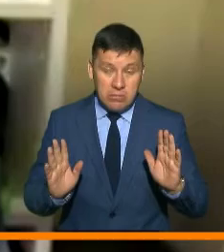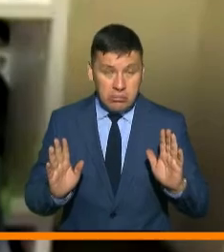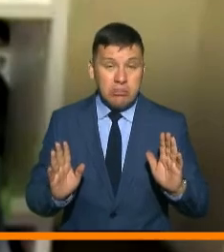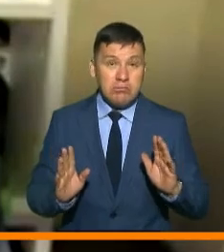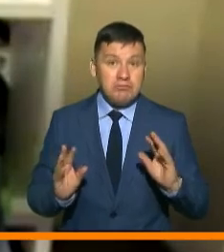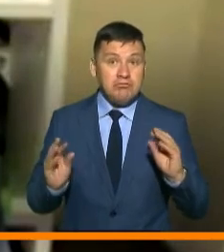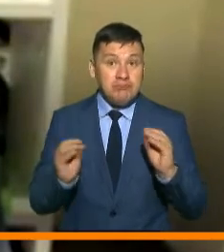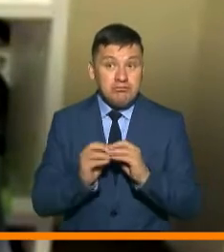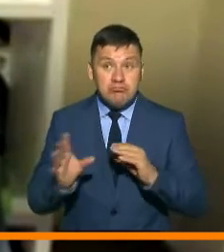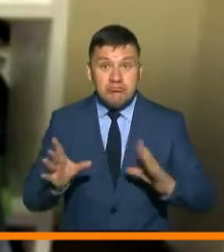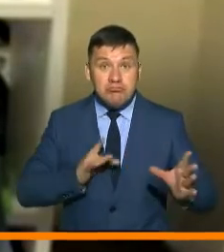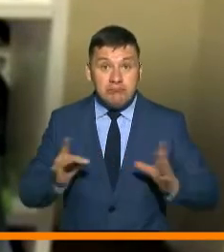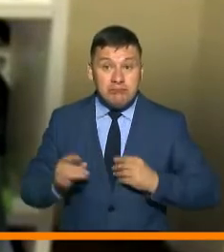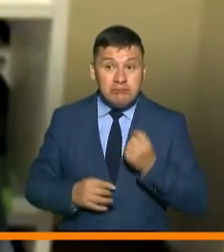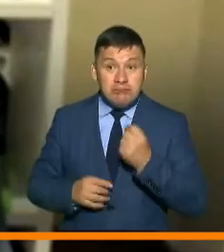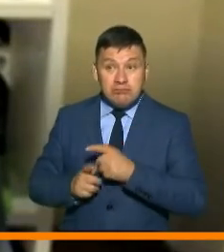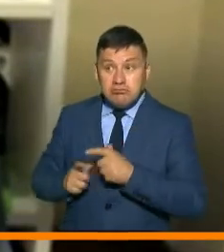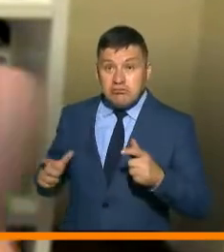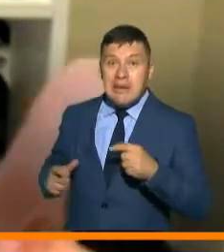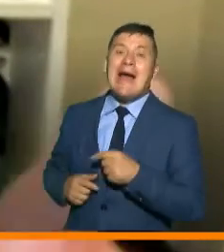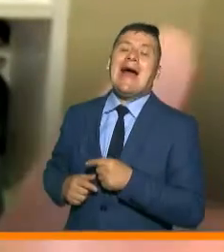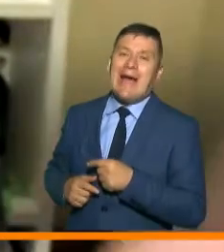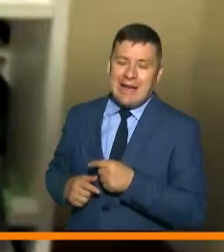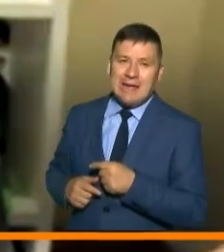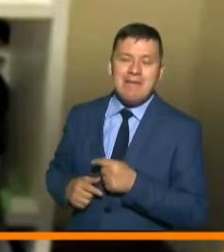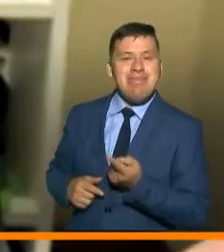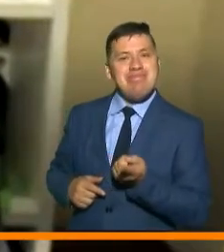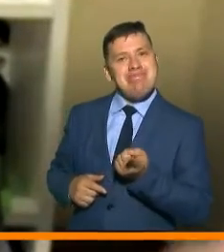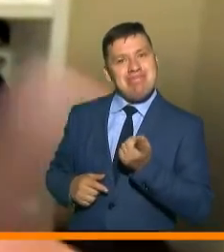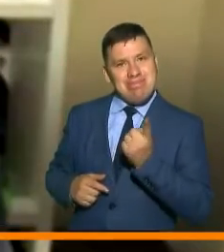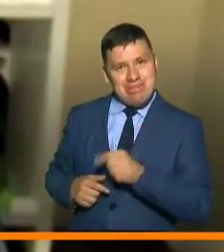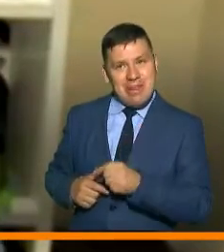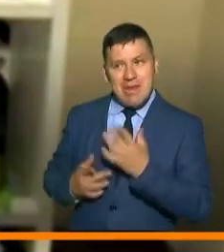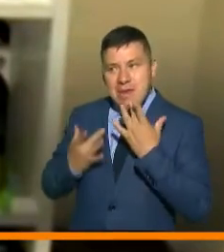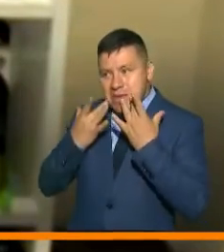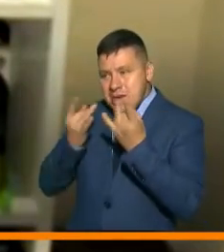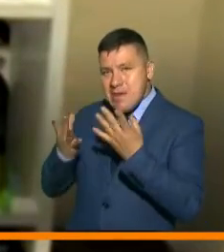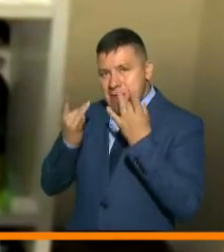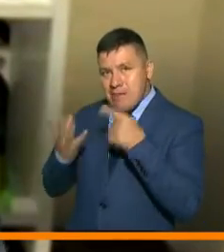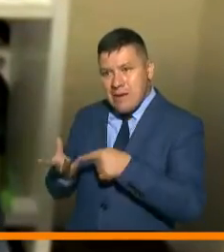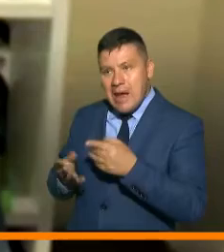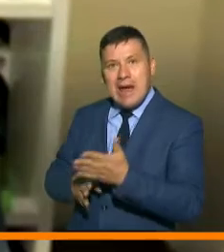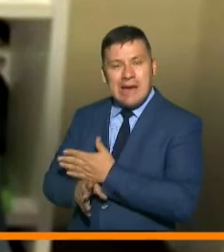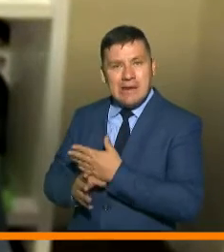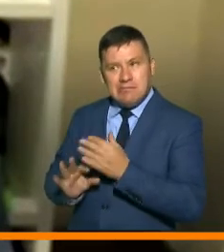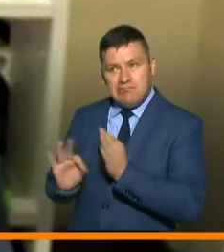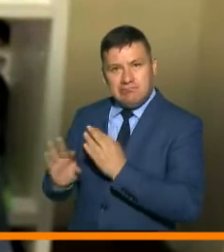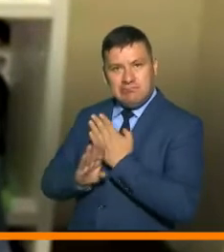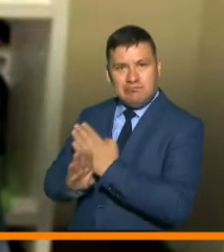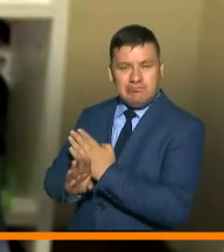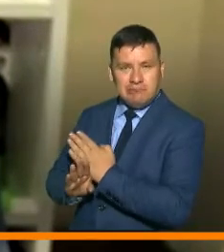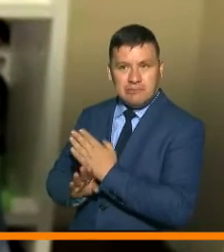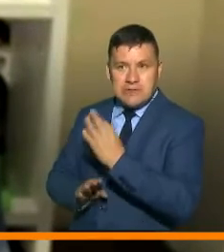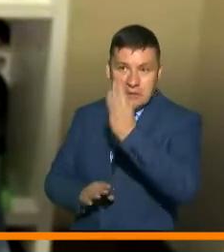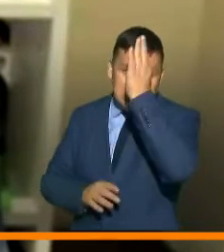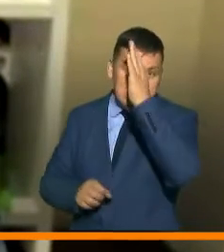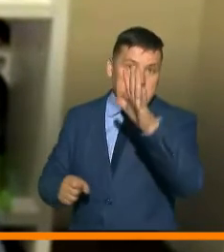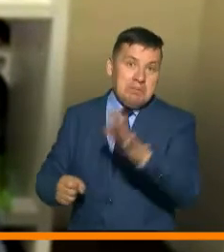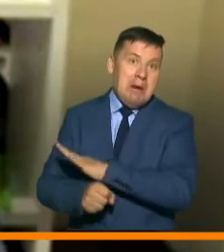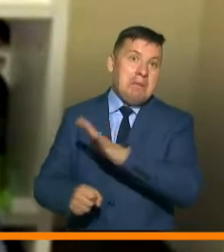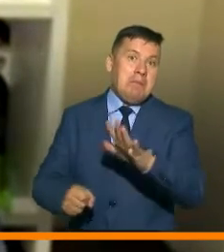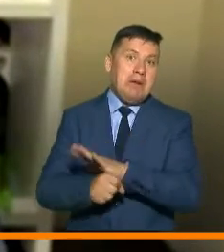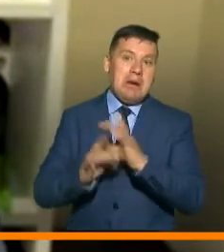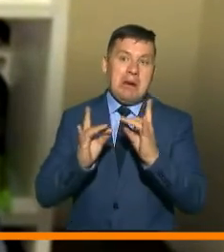si eres más contagiosa se producen más casos también va a tener casos graves y va a llenar los los hospitales las